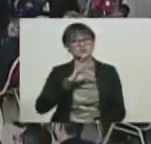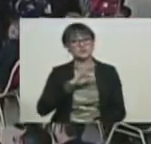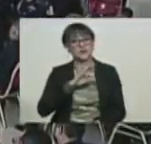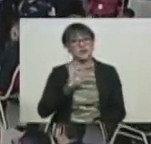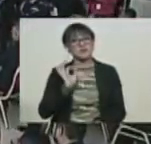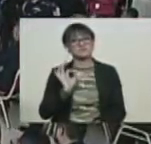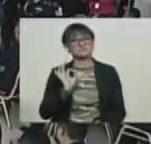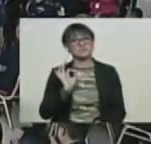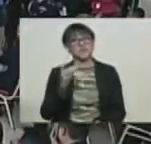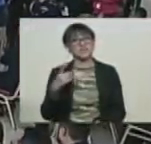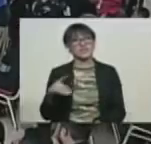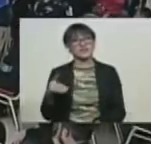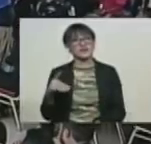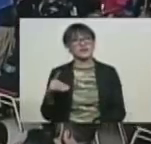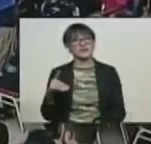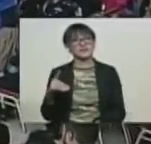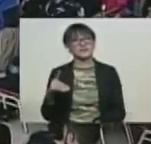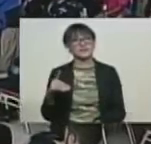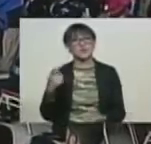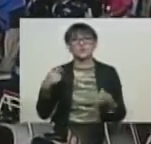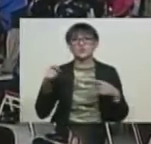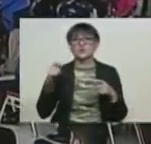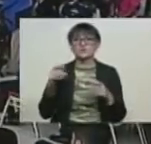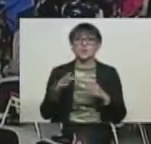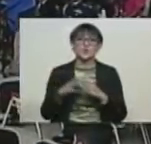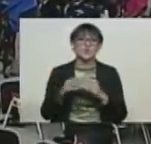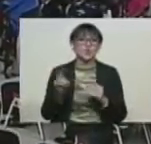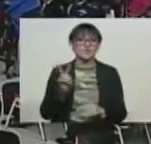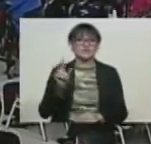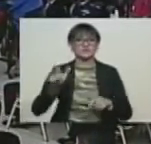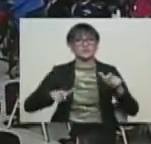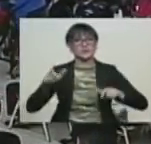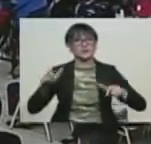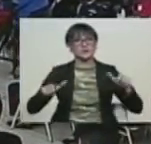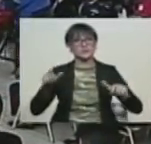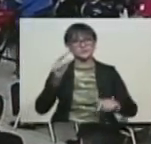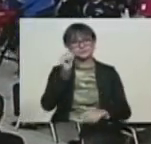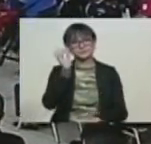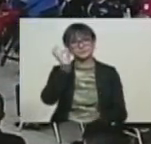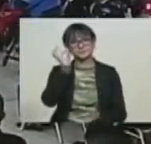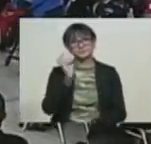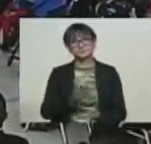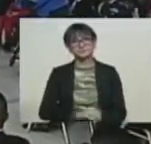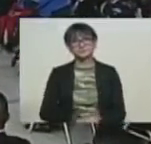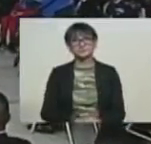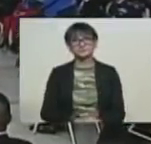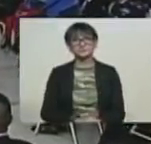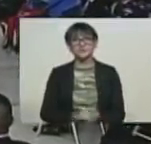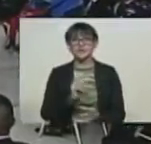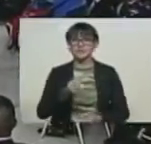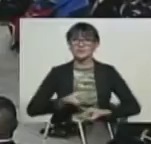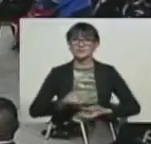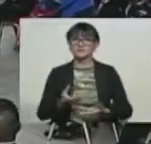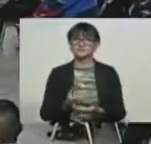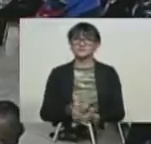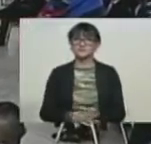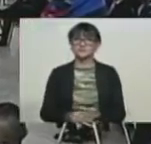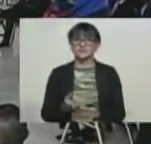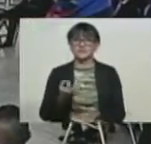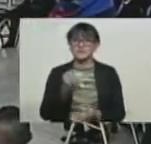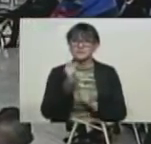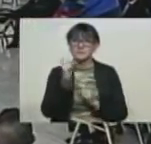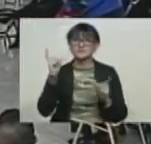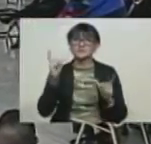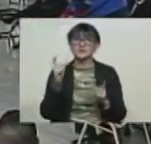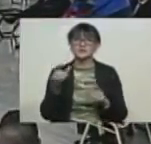masiva, el derecho a hacer turismo de todos los venezolanos. Eso lo hemos garantizado. Es impresionante